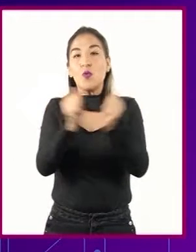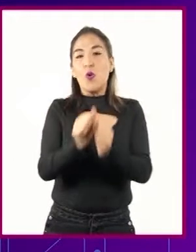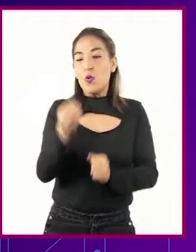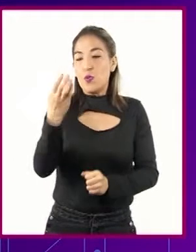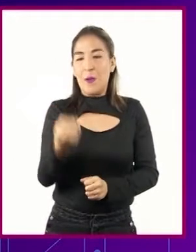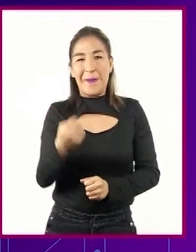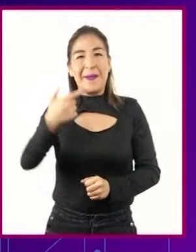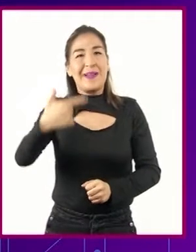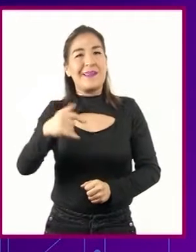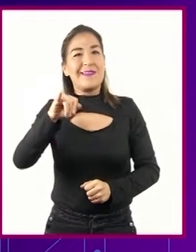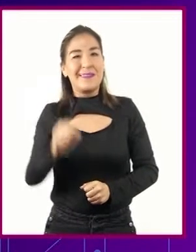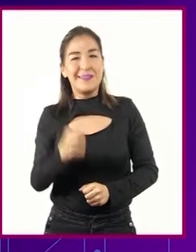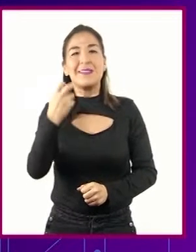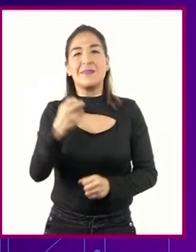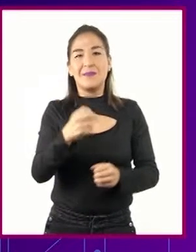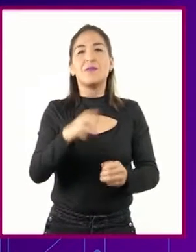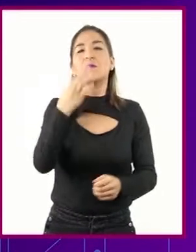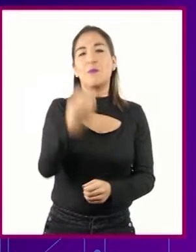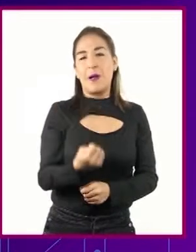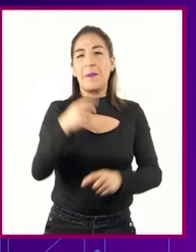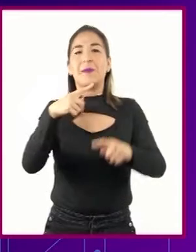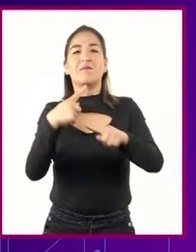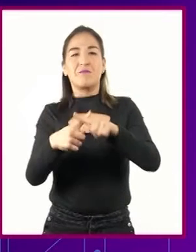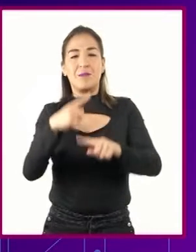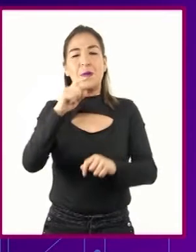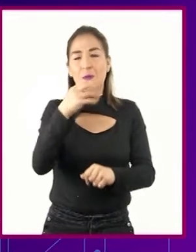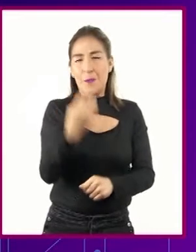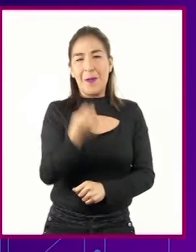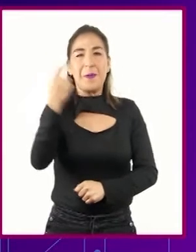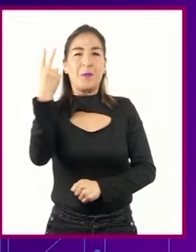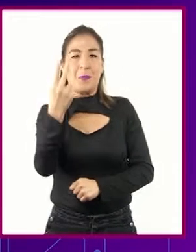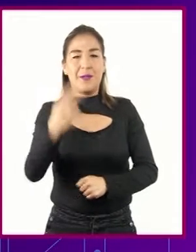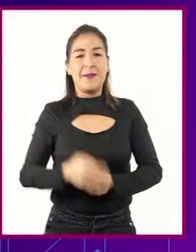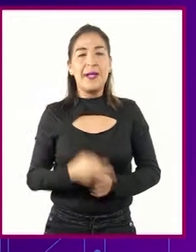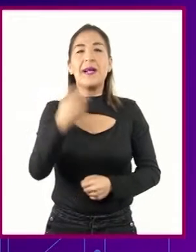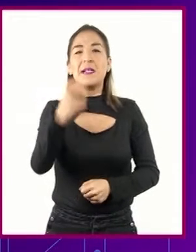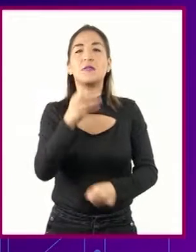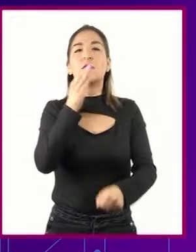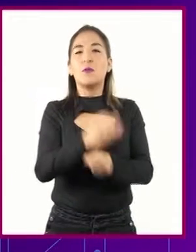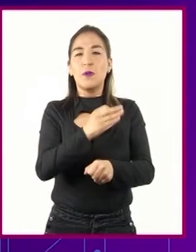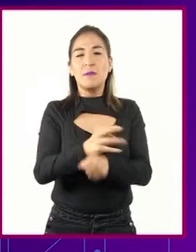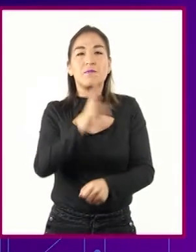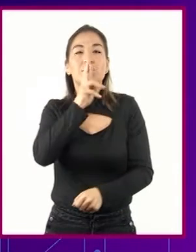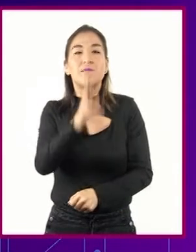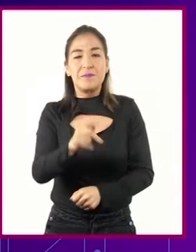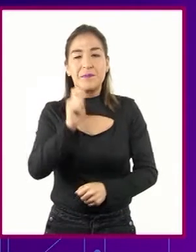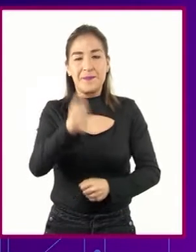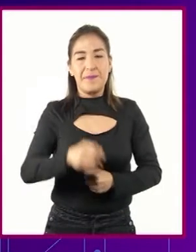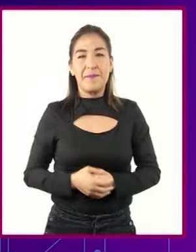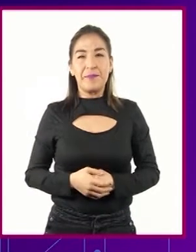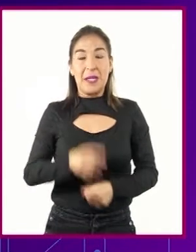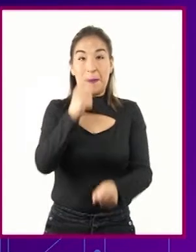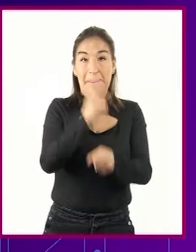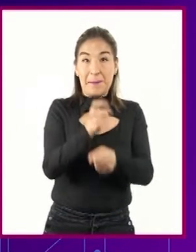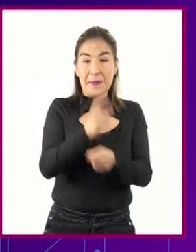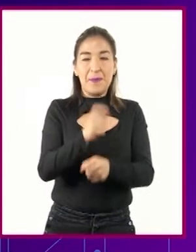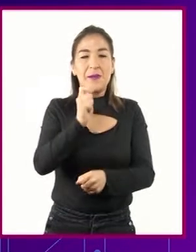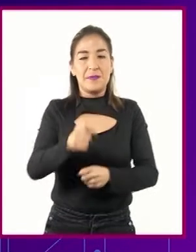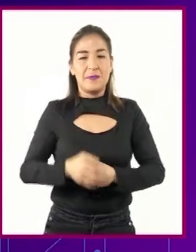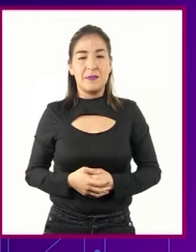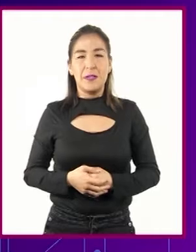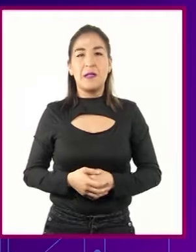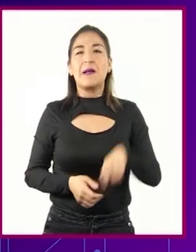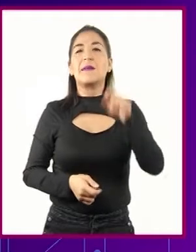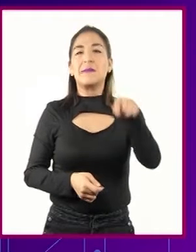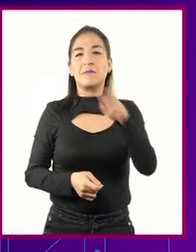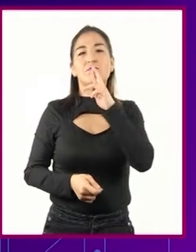los representamos como 9 al cuadrado. Al resolver las operaciones, tenemos que resolver en primer lugar la